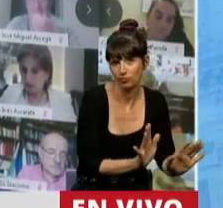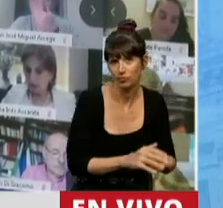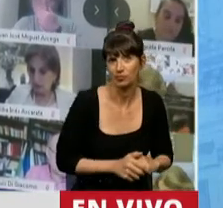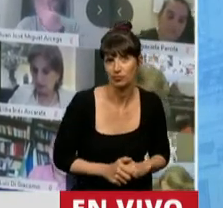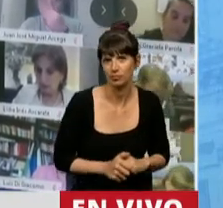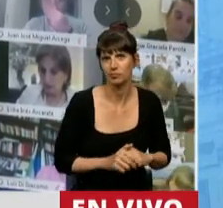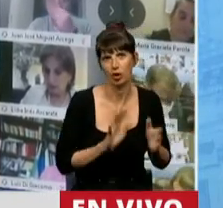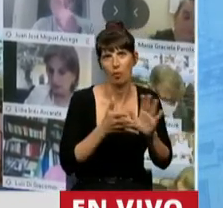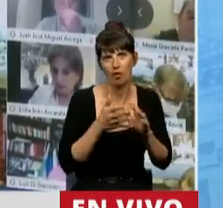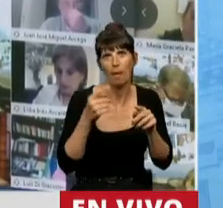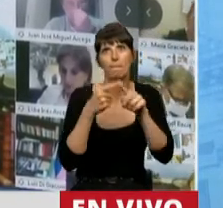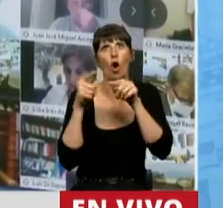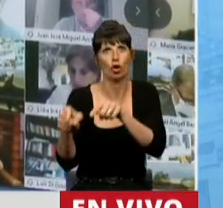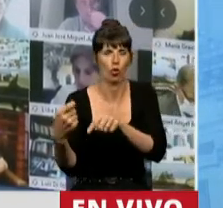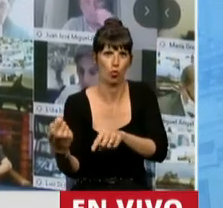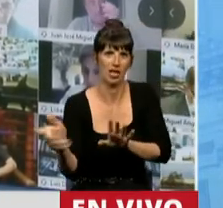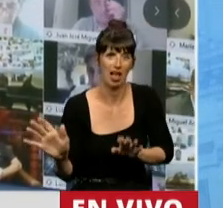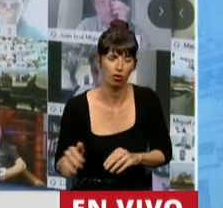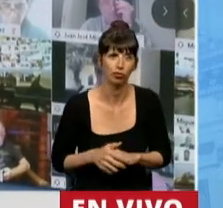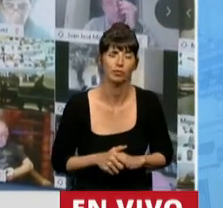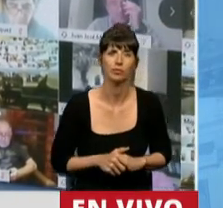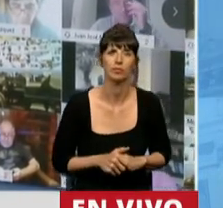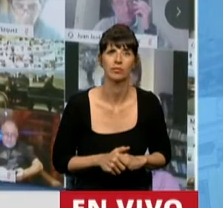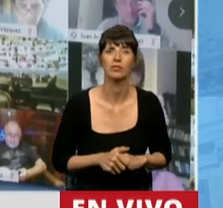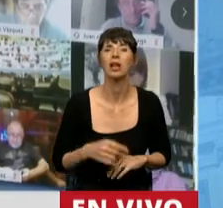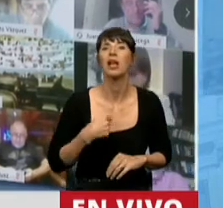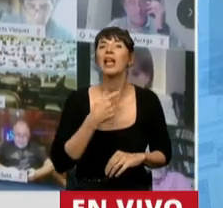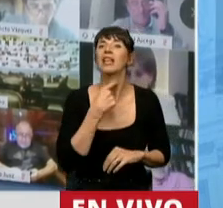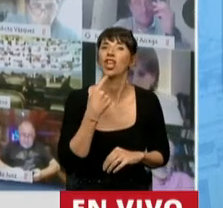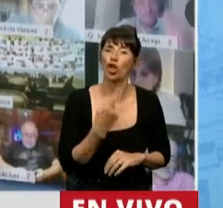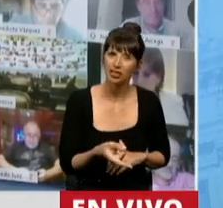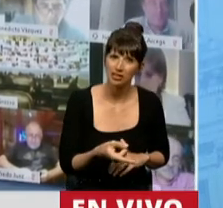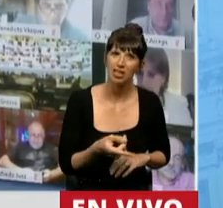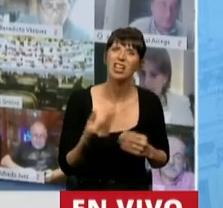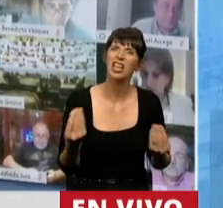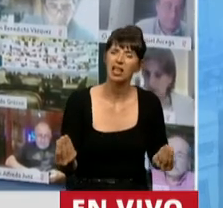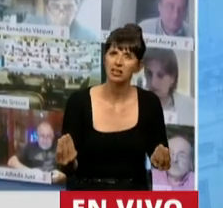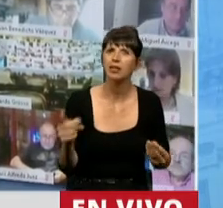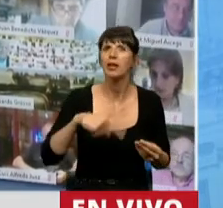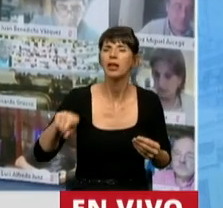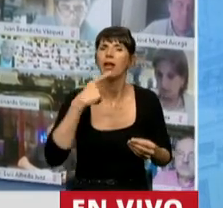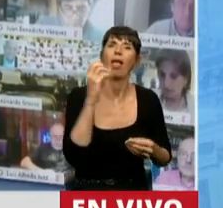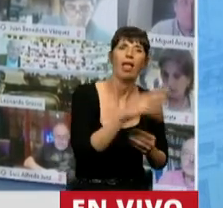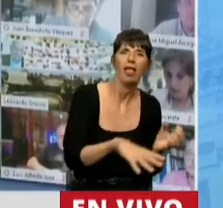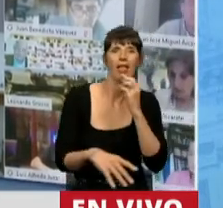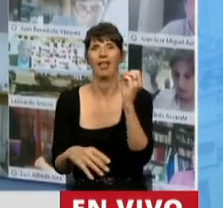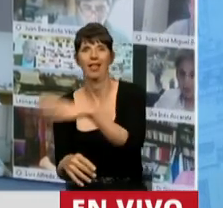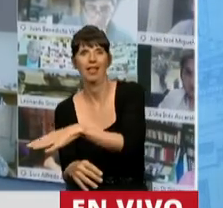Y ahí, permítanme con todo respeto decirlo, no se tiren la piedra unos a otros,